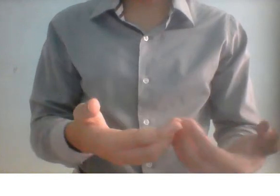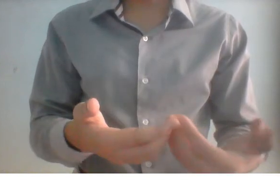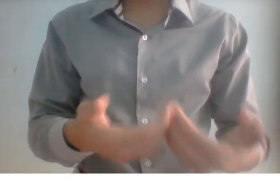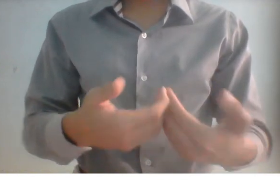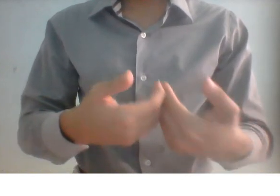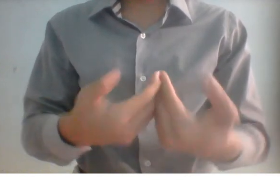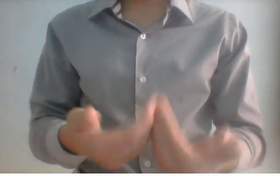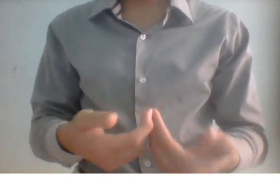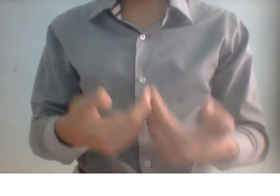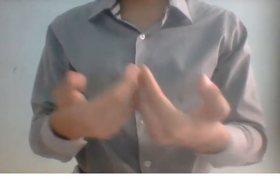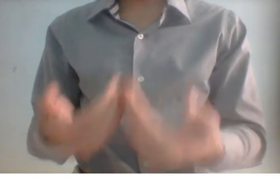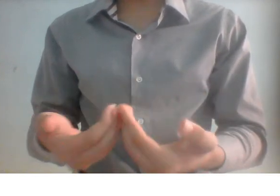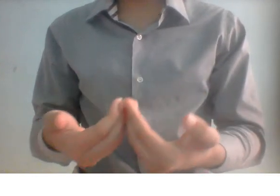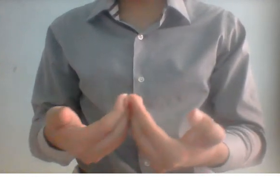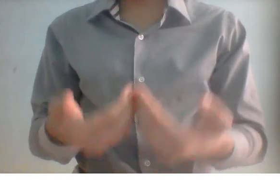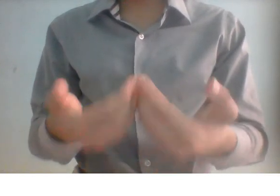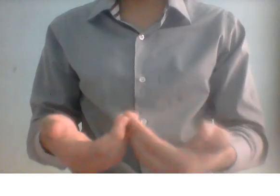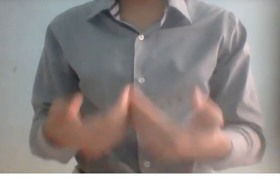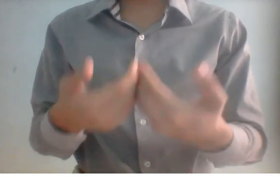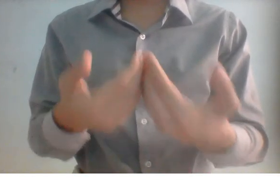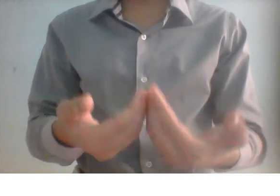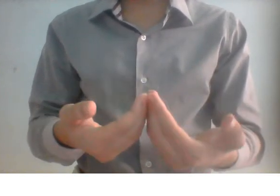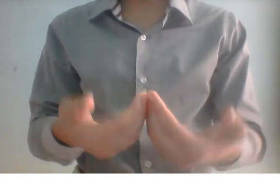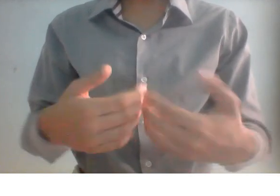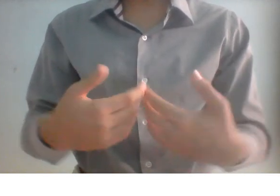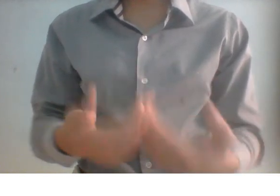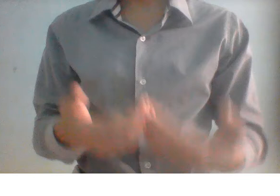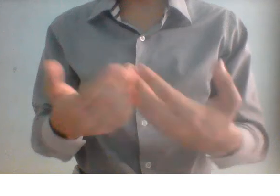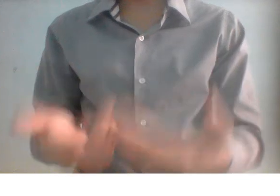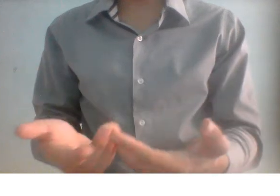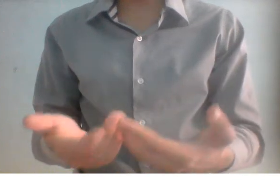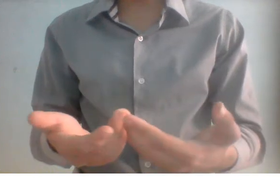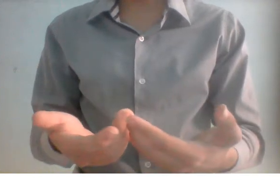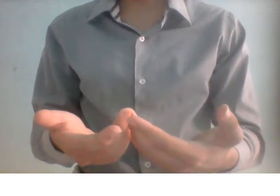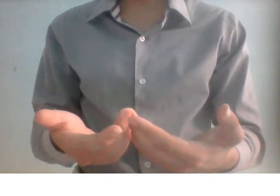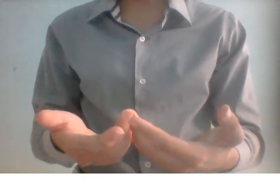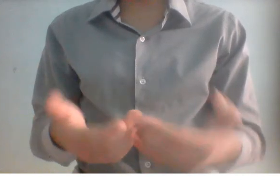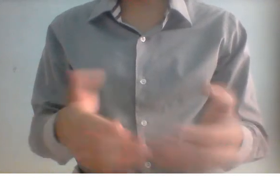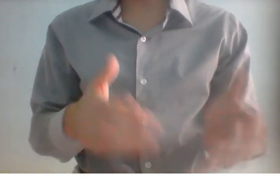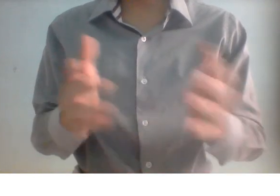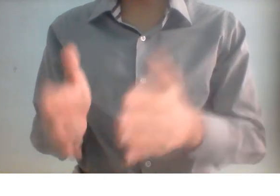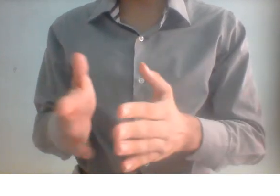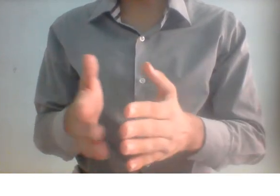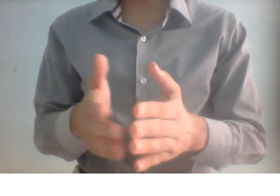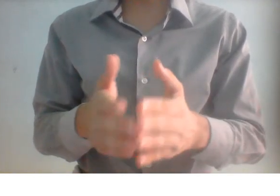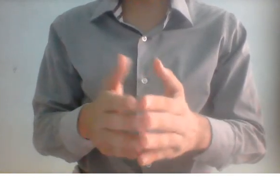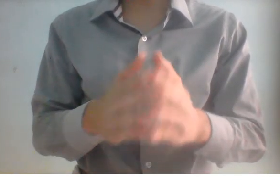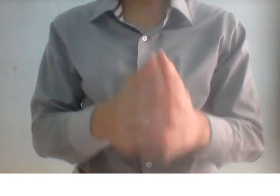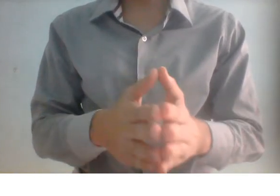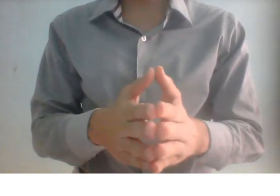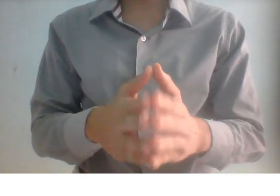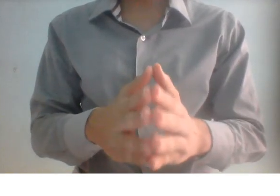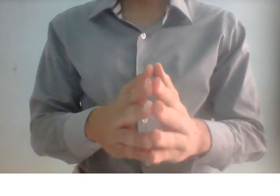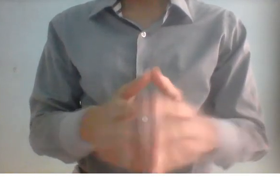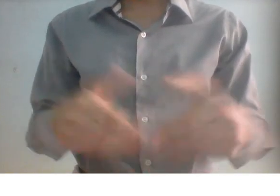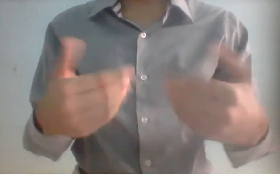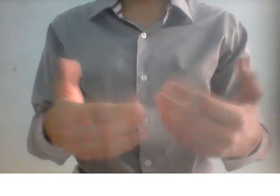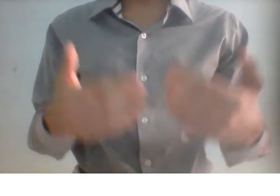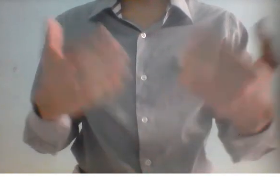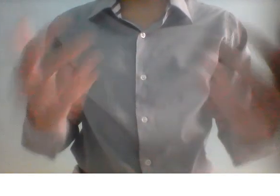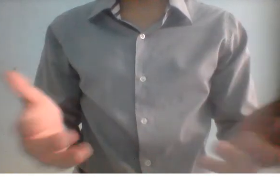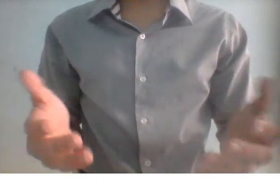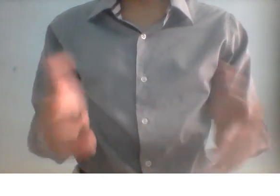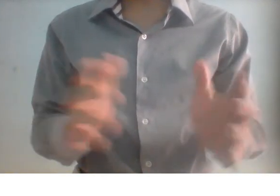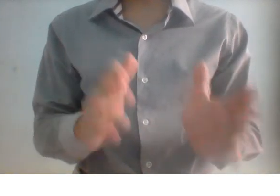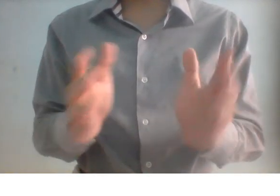de corrupción. Ese tipo de ideología que se tenía en el pasado, de que porque generaba economía se tenía que permitir actos ilegales o actos